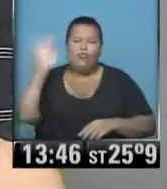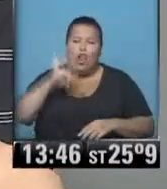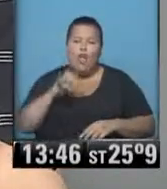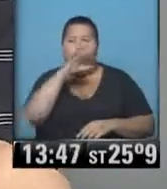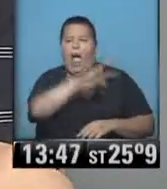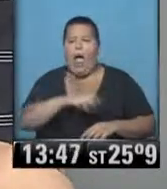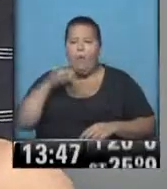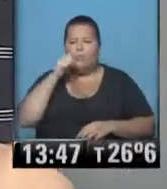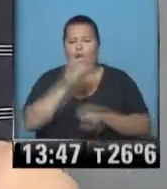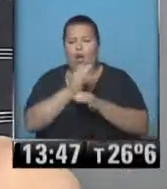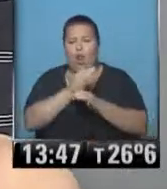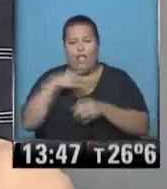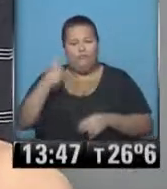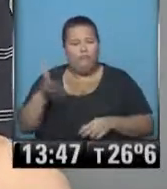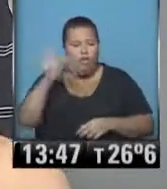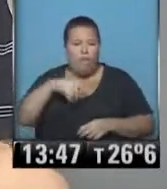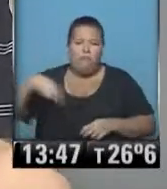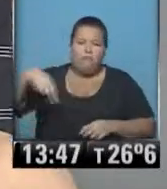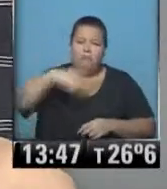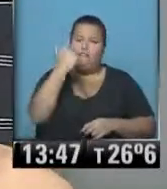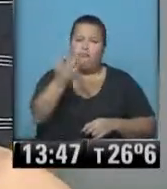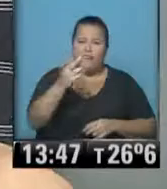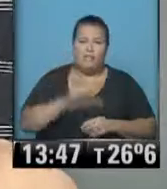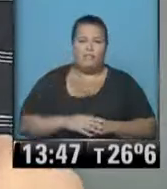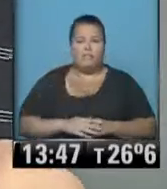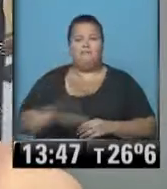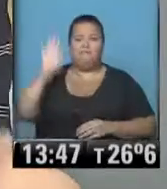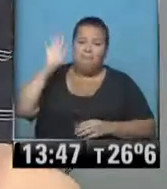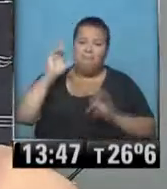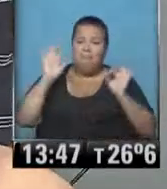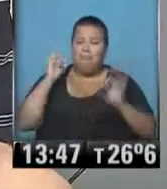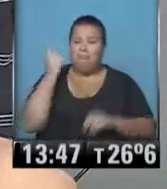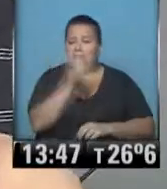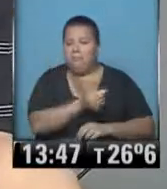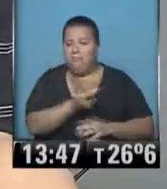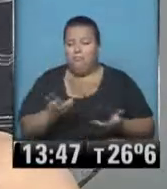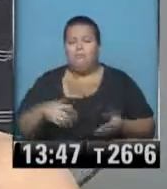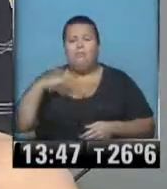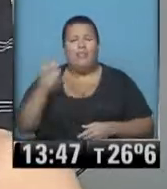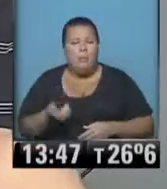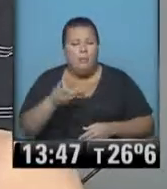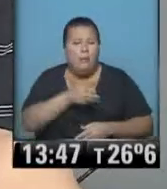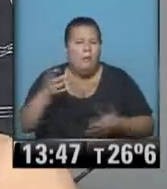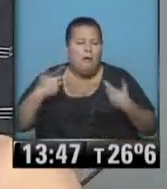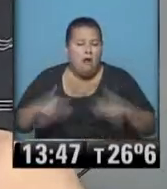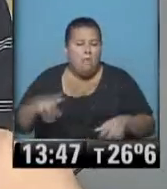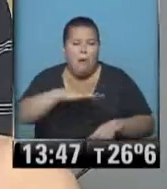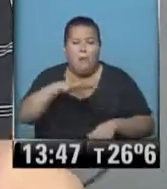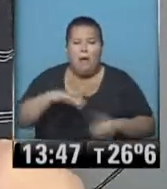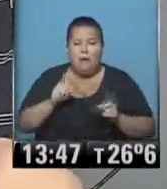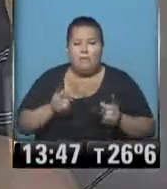iba a buscar a los chicos al colegio, pasaba por la vereda enfrente, saludaba y después un vecino normal de acá del